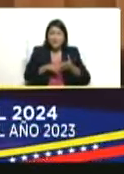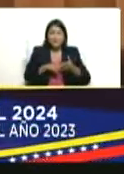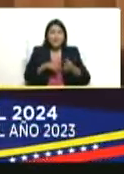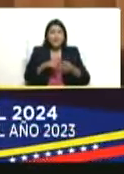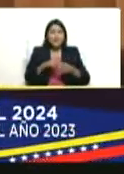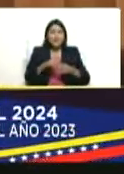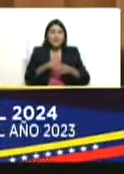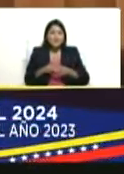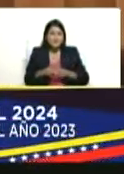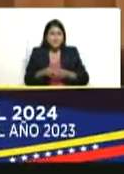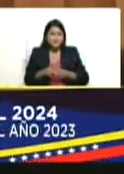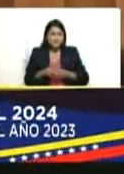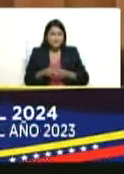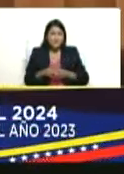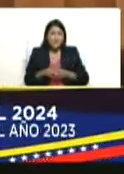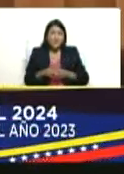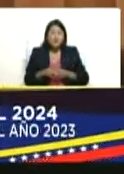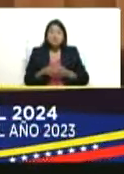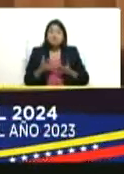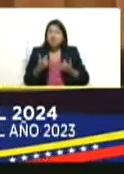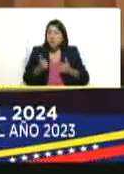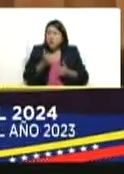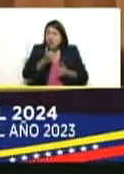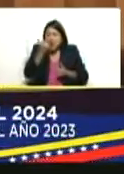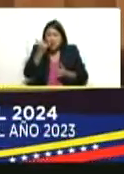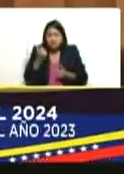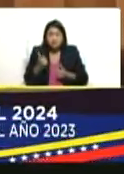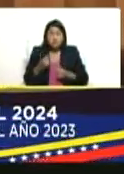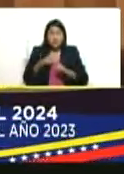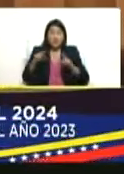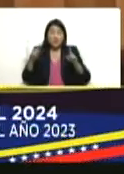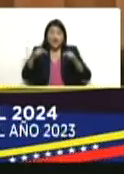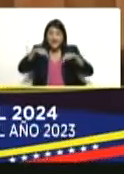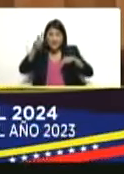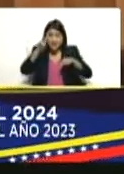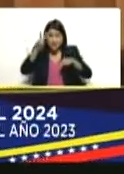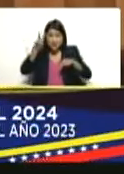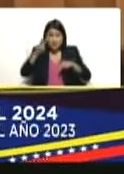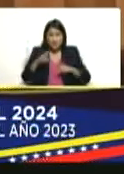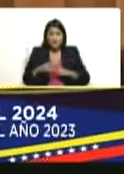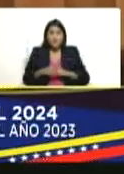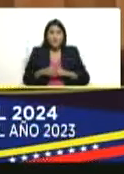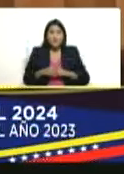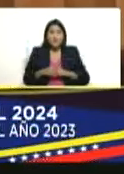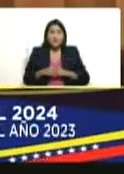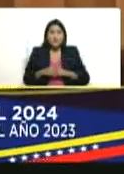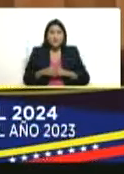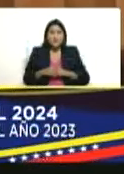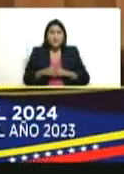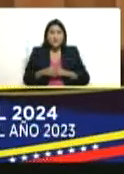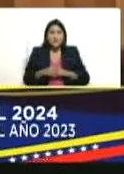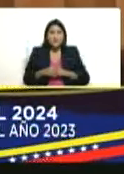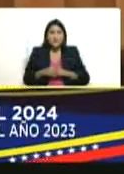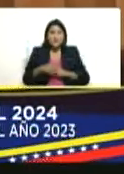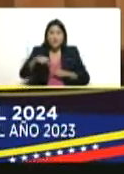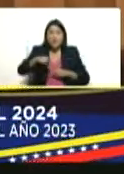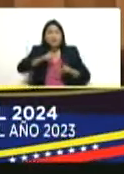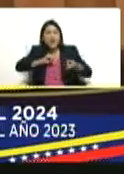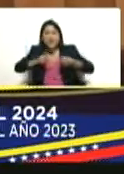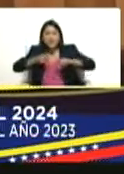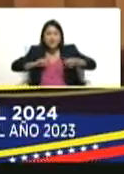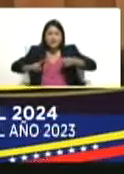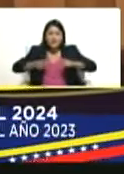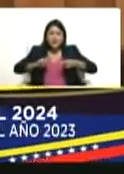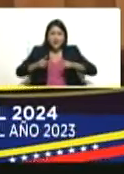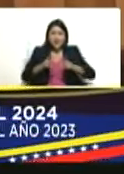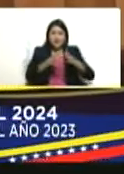marcianos, y que vengan de la luna. Pero aquí, en Venezuela, no mandan las oligarquías, ni